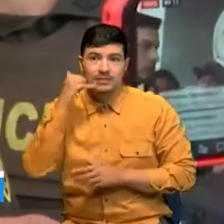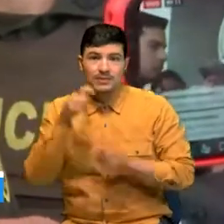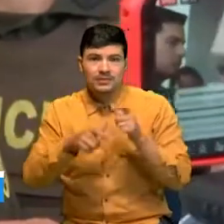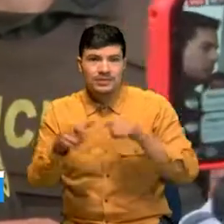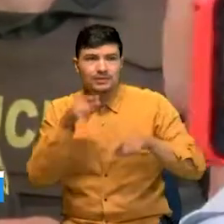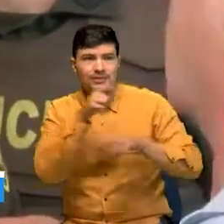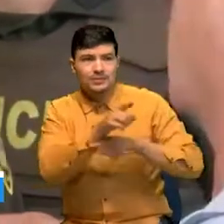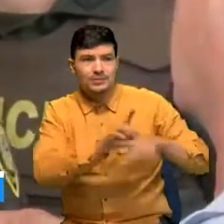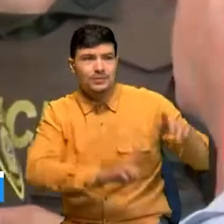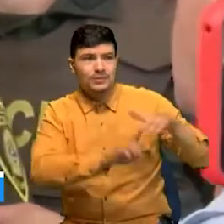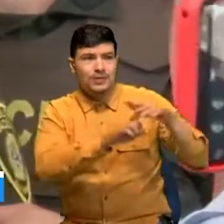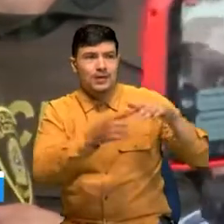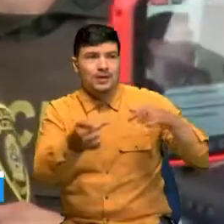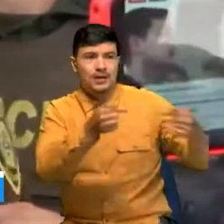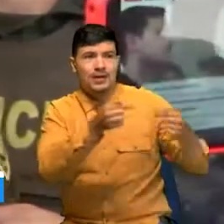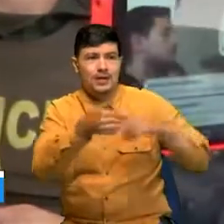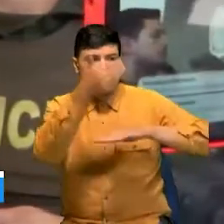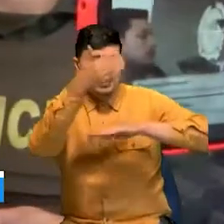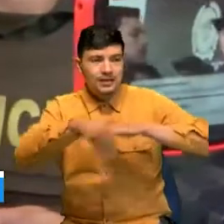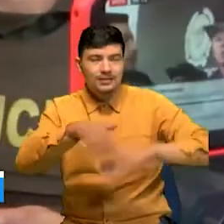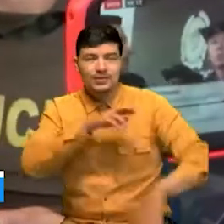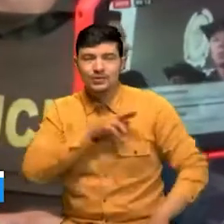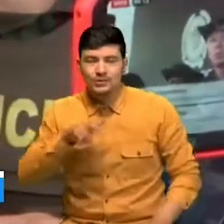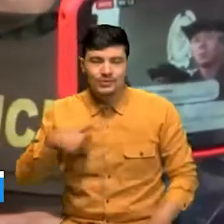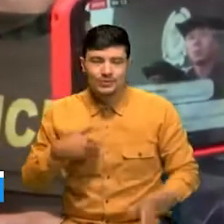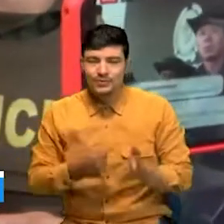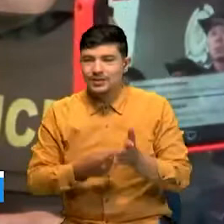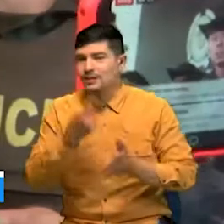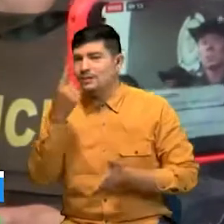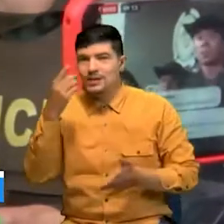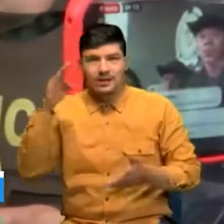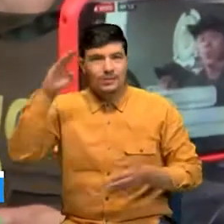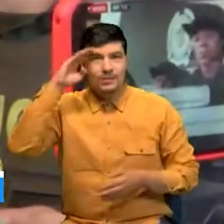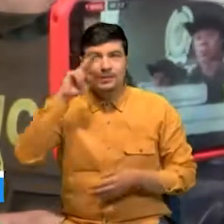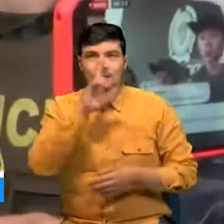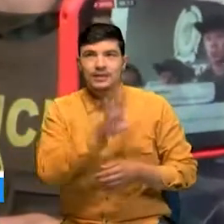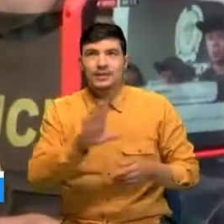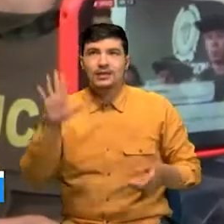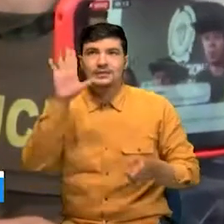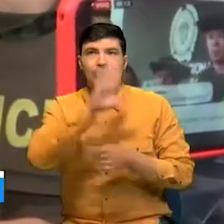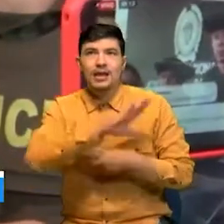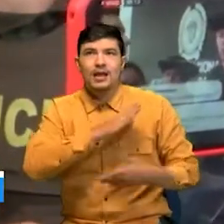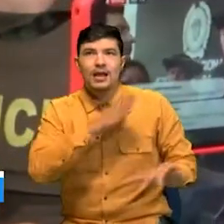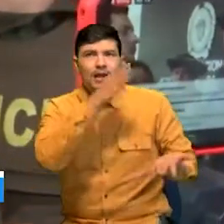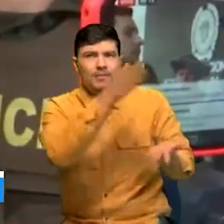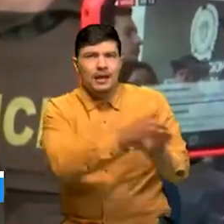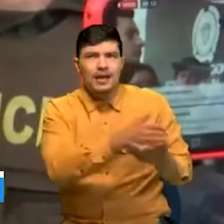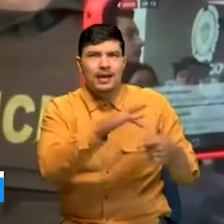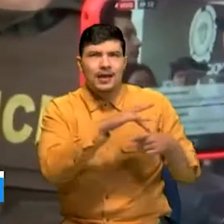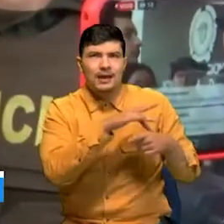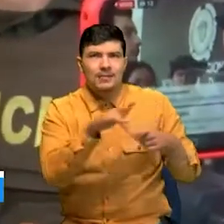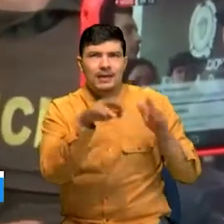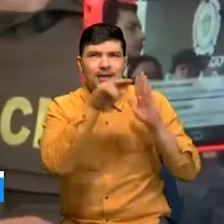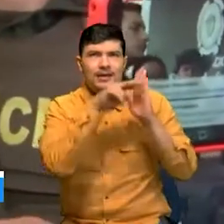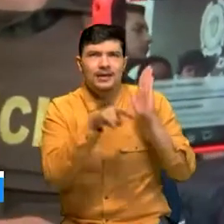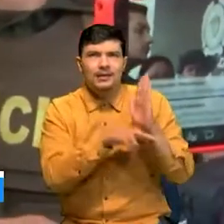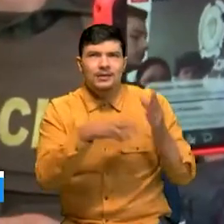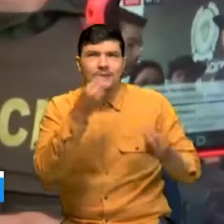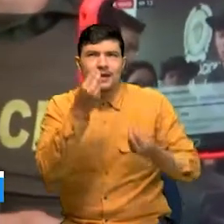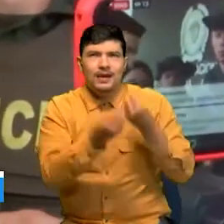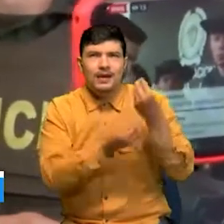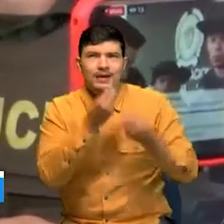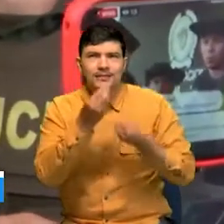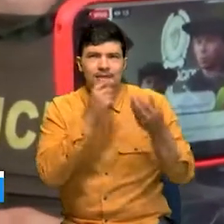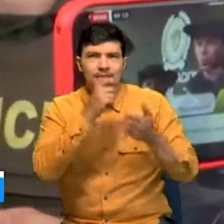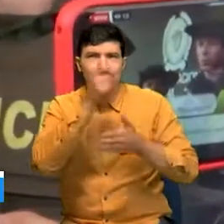está generando riña de inmediato la policía aplique la norma realice los comparendos y